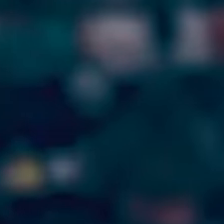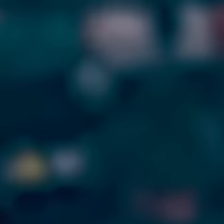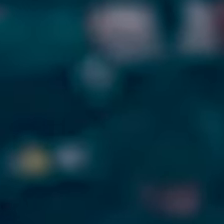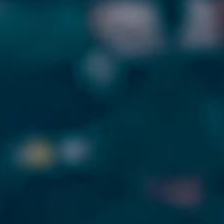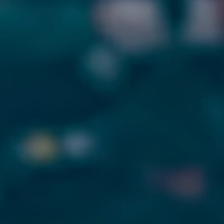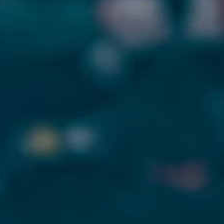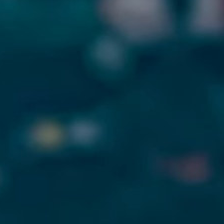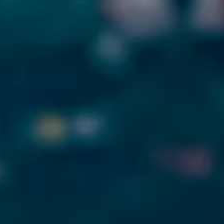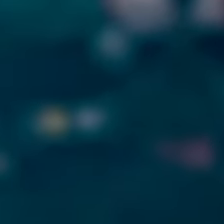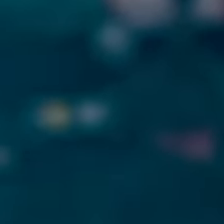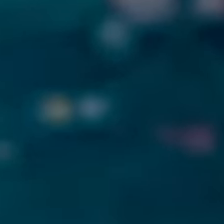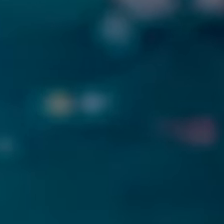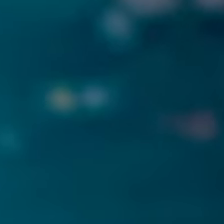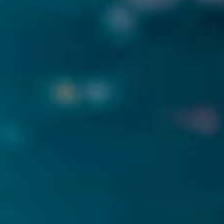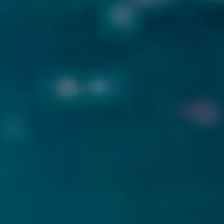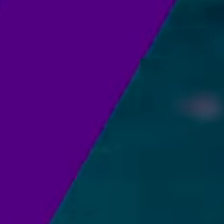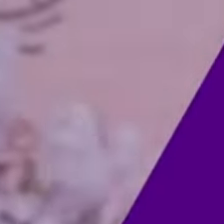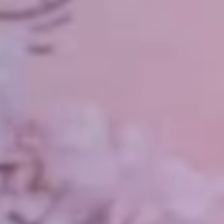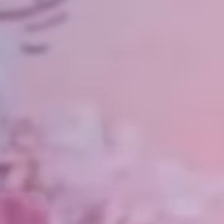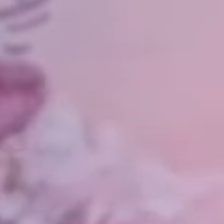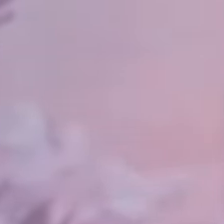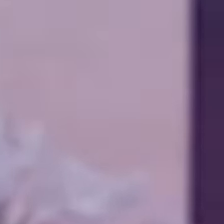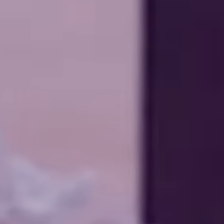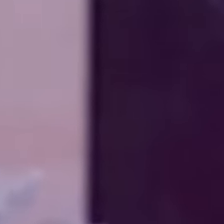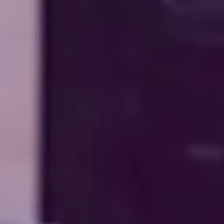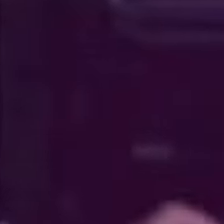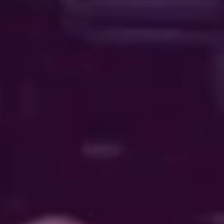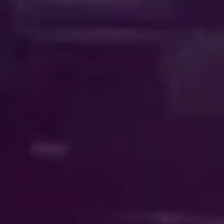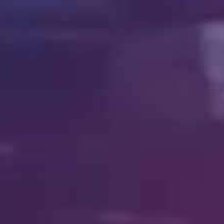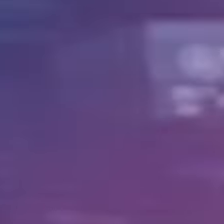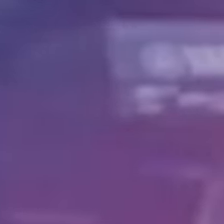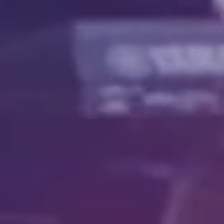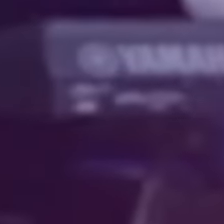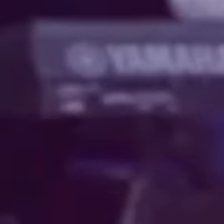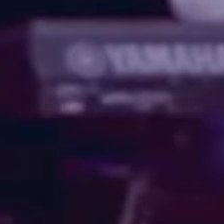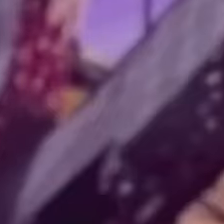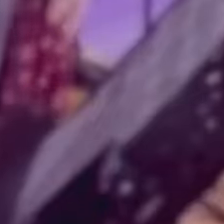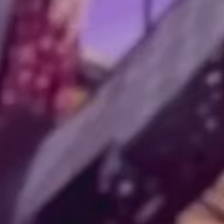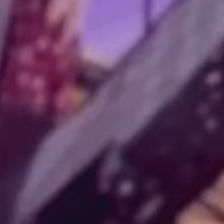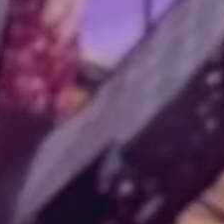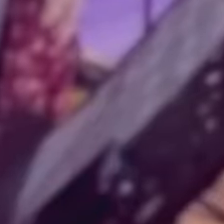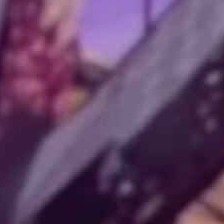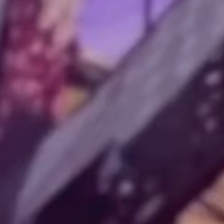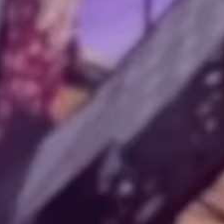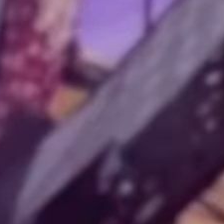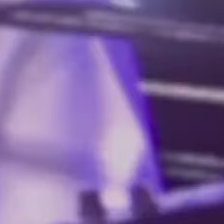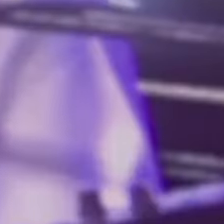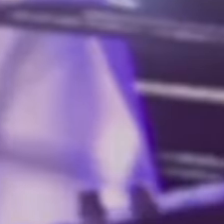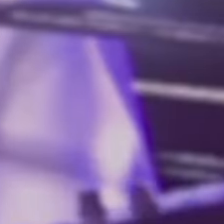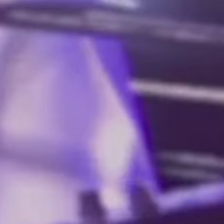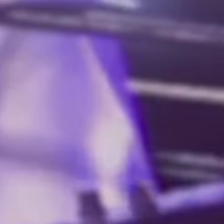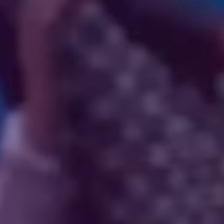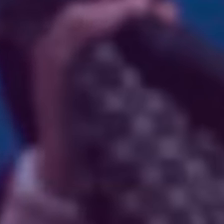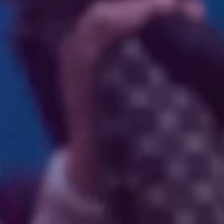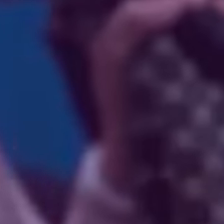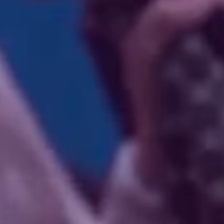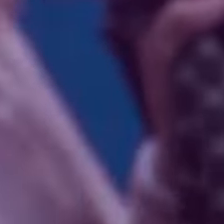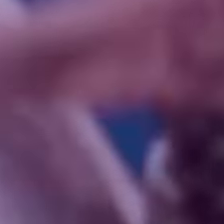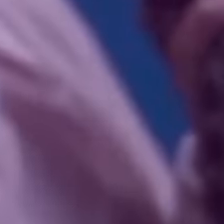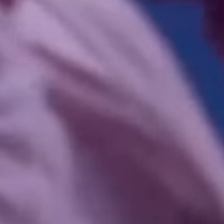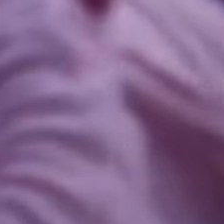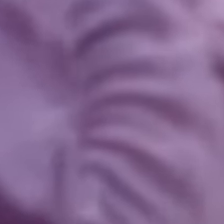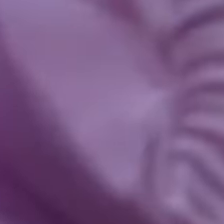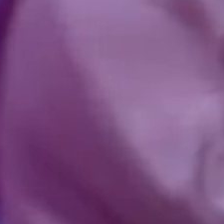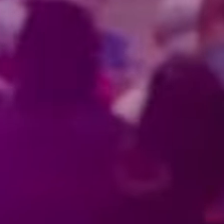5, en la ciudad de Guatemala. Para más información, síguenos en nuestras redes sociales o visita nuestro sitio web